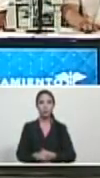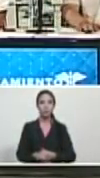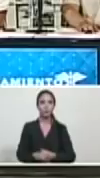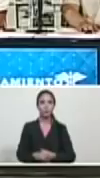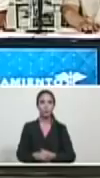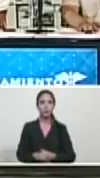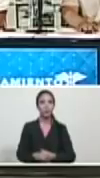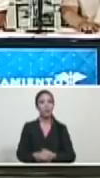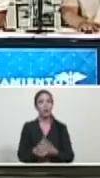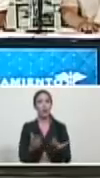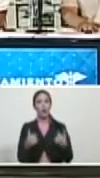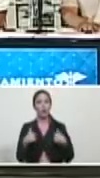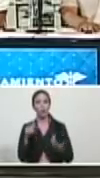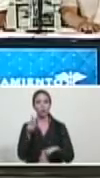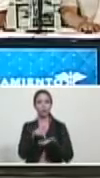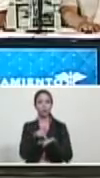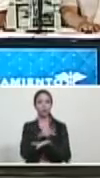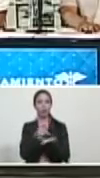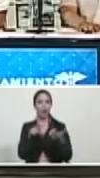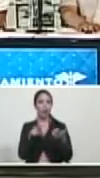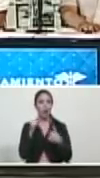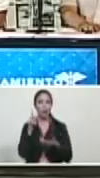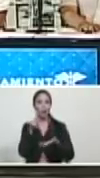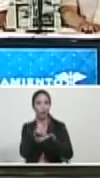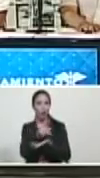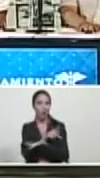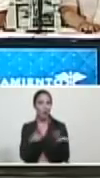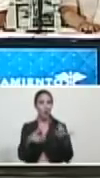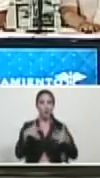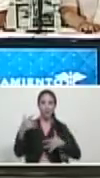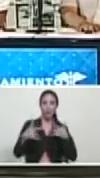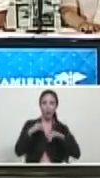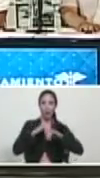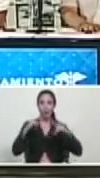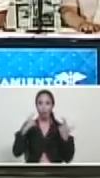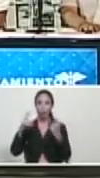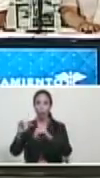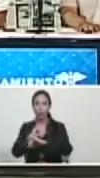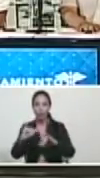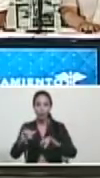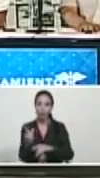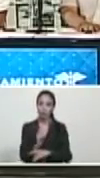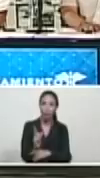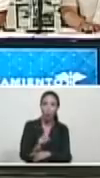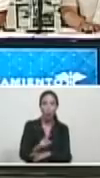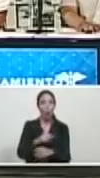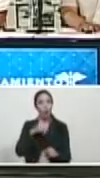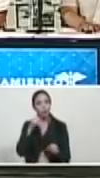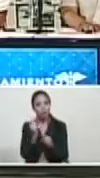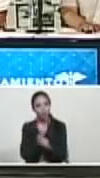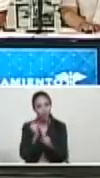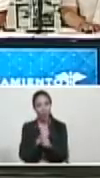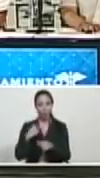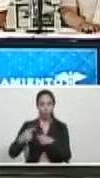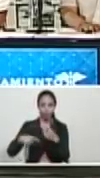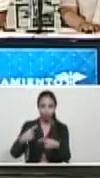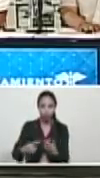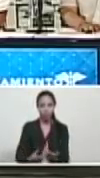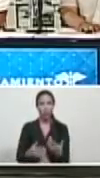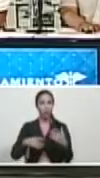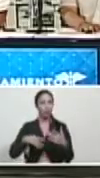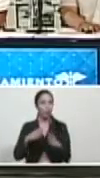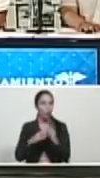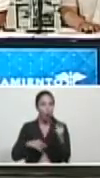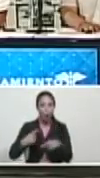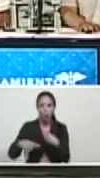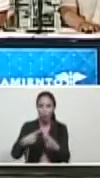de hacer un acto y listo, después nos olvidamos, no. Esto es un tema de sentarse a trabajar hoy, mañana, pasado mañana, cada